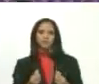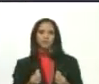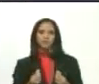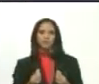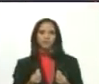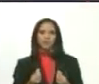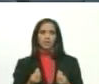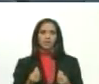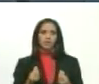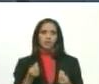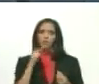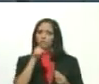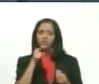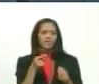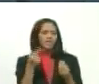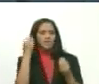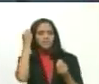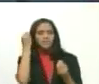Ustedes no saben cuánto.